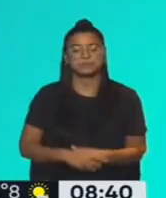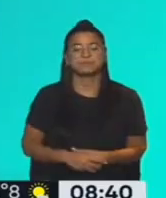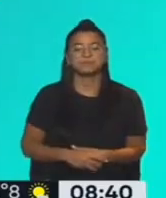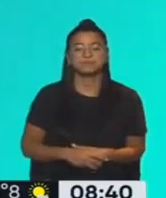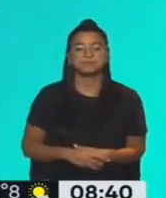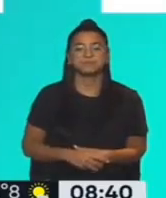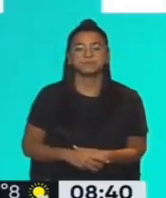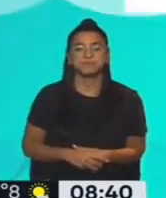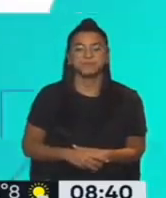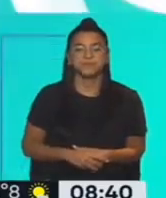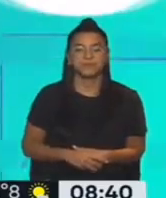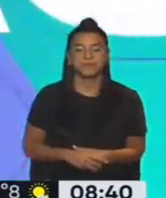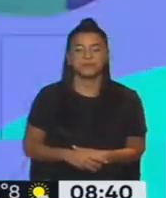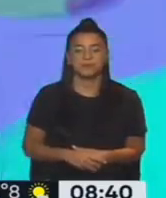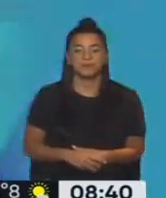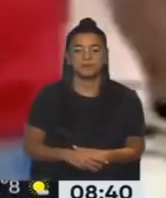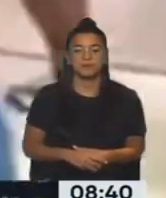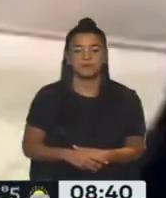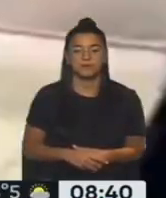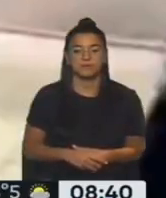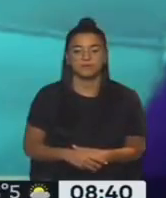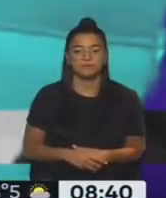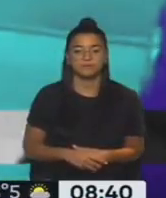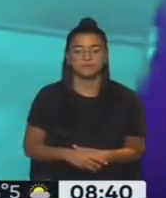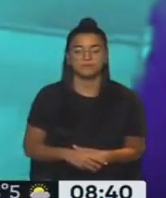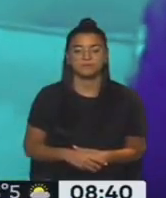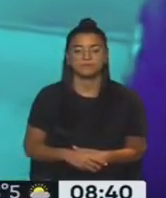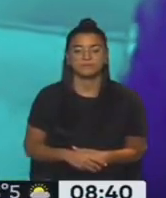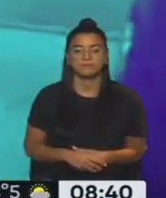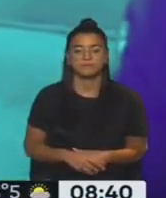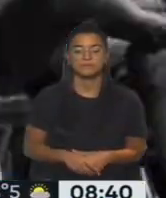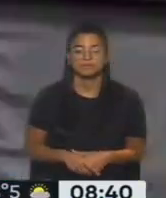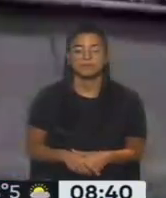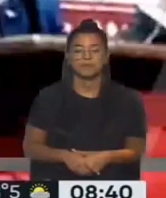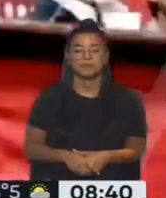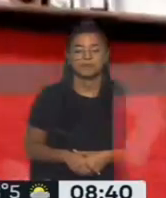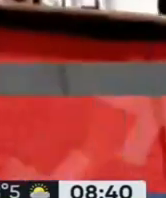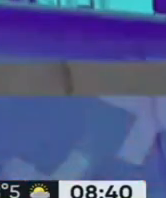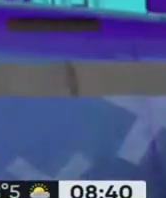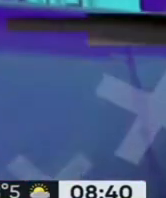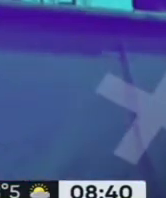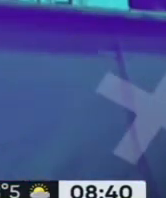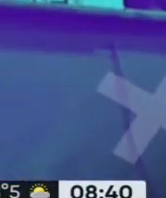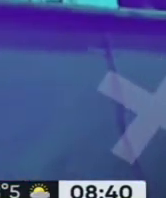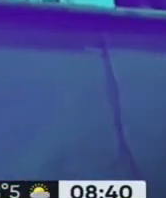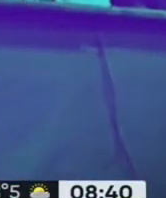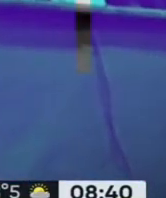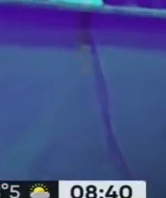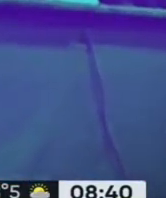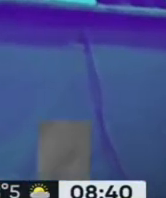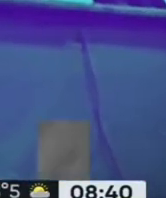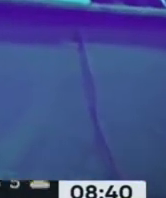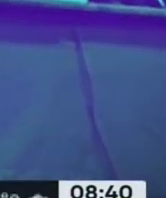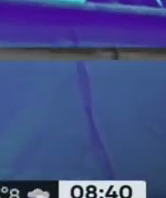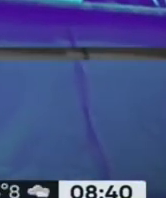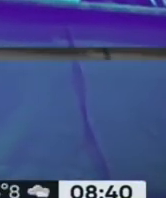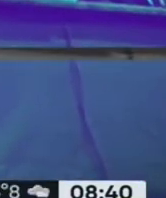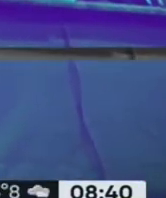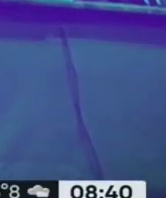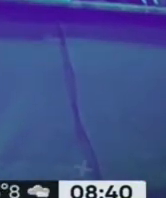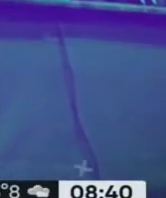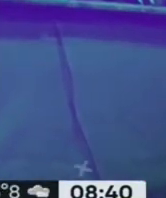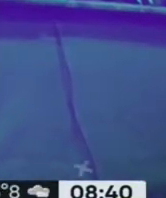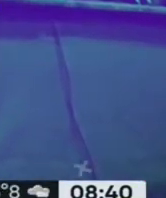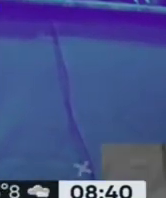fiesta. Mesa, mesa, mesa que más aplauda. Mesa que más aplauda. Mesa que más aplauda. Le mando, le mando, le mando. Sa,